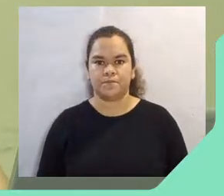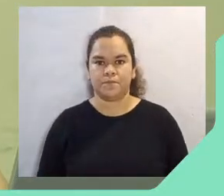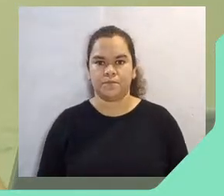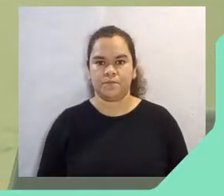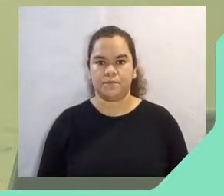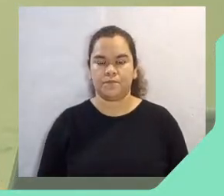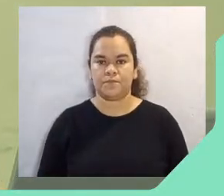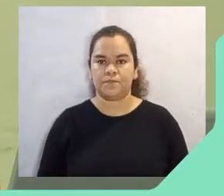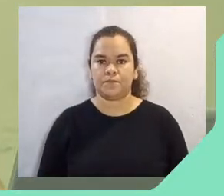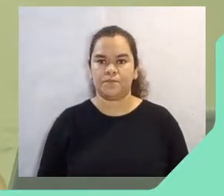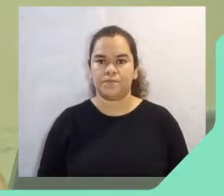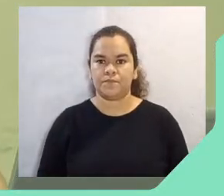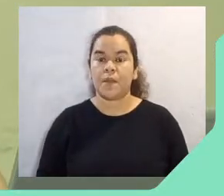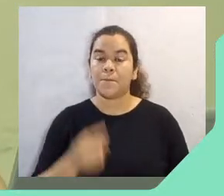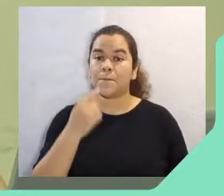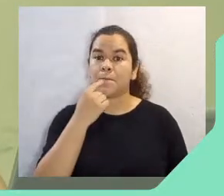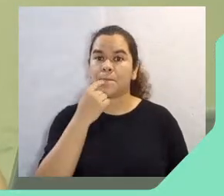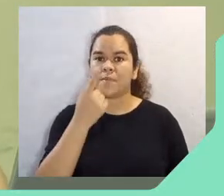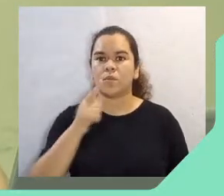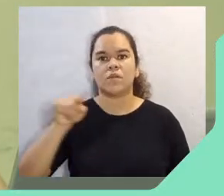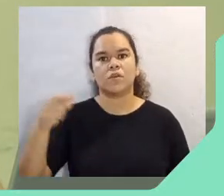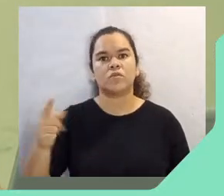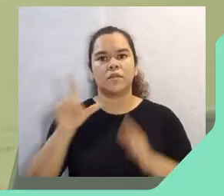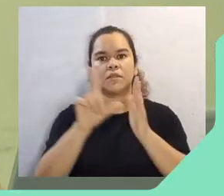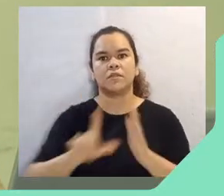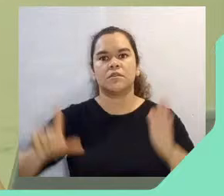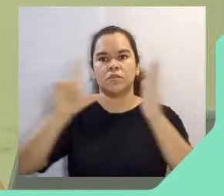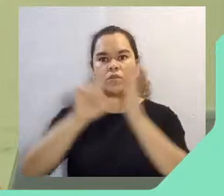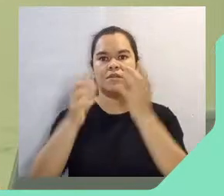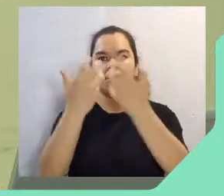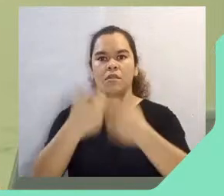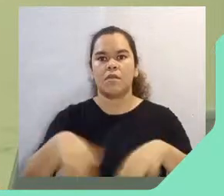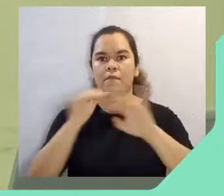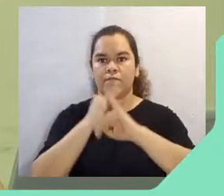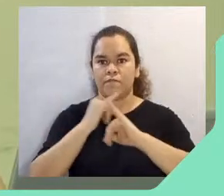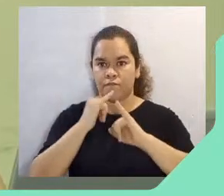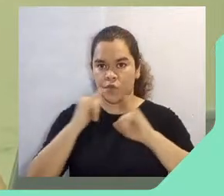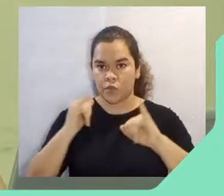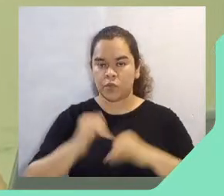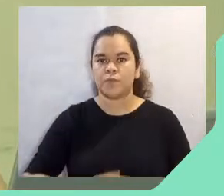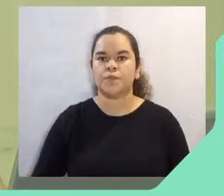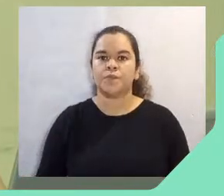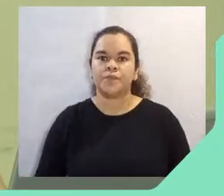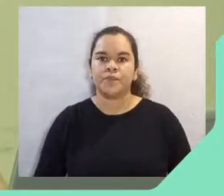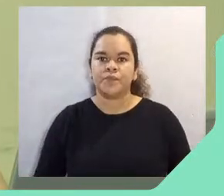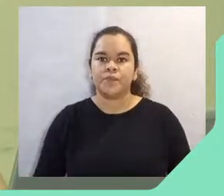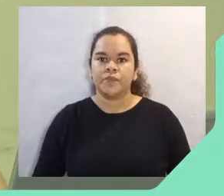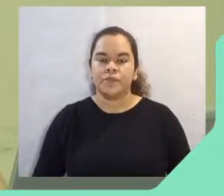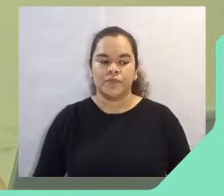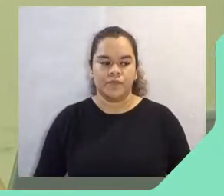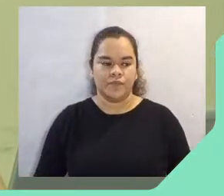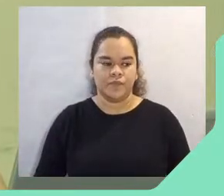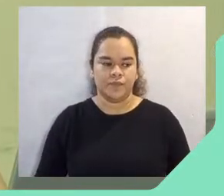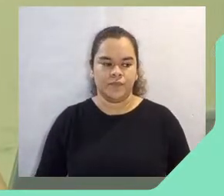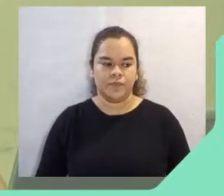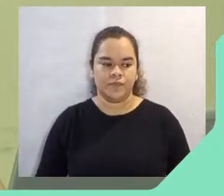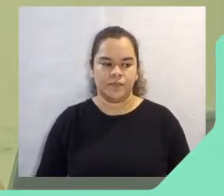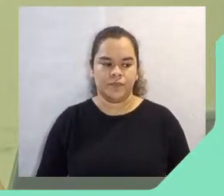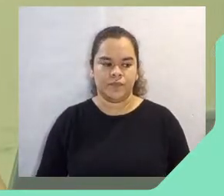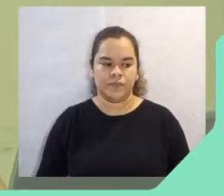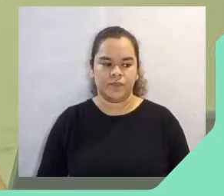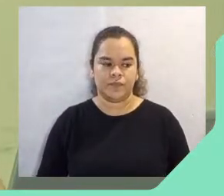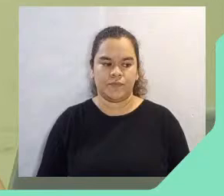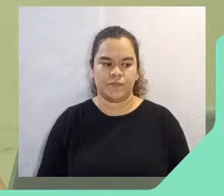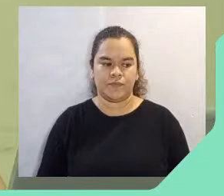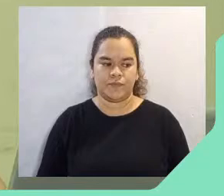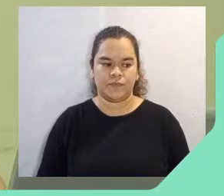Siguiendo con la licenciatura en sistemas de la información, nos consultan los chicos si las materias